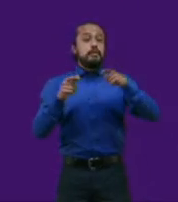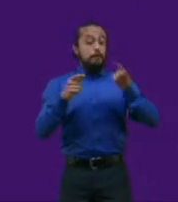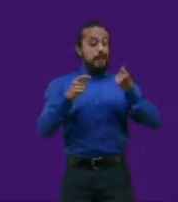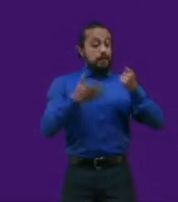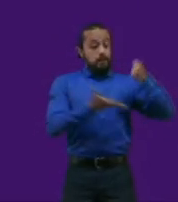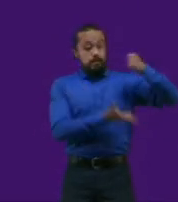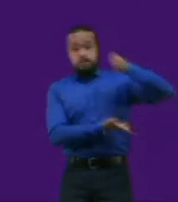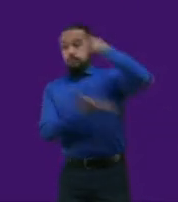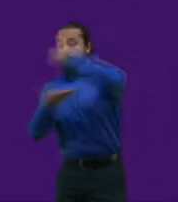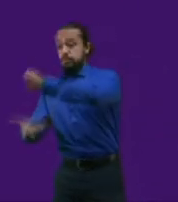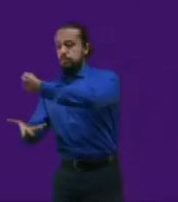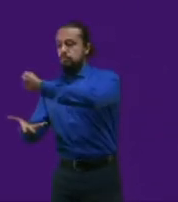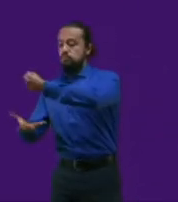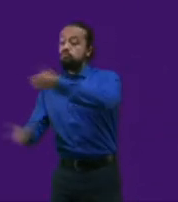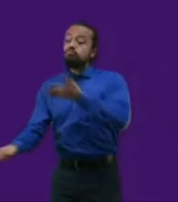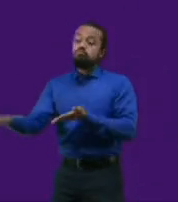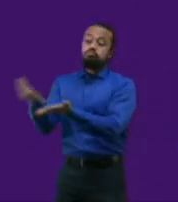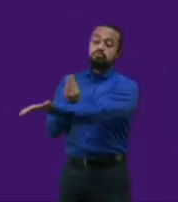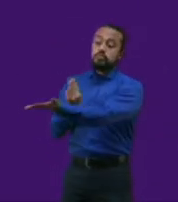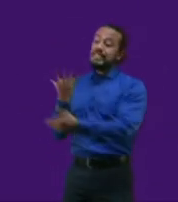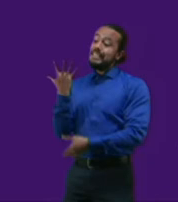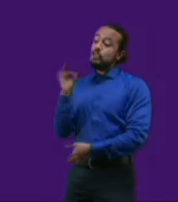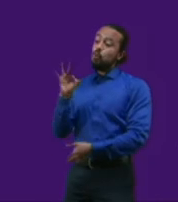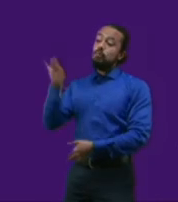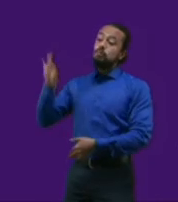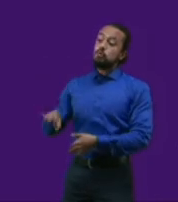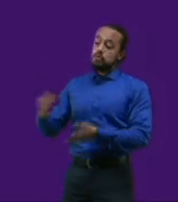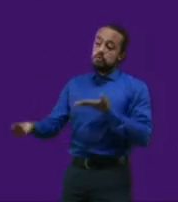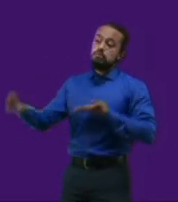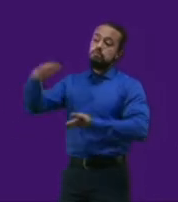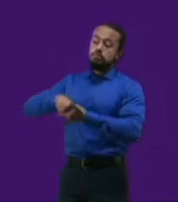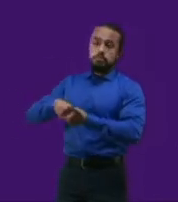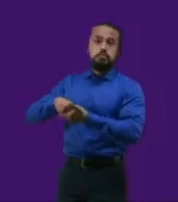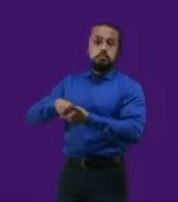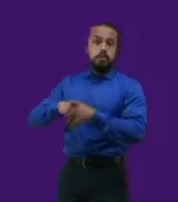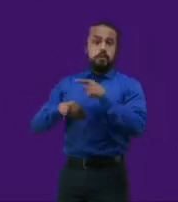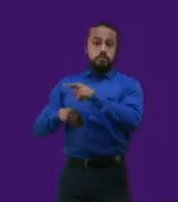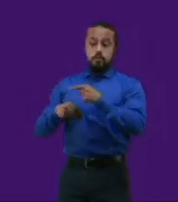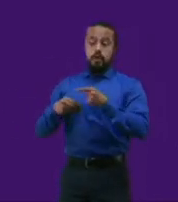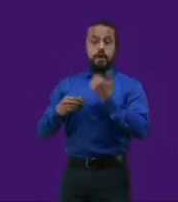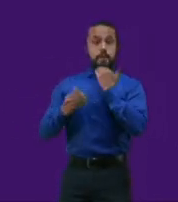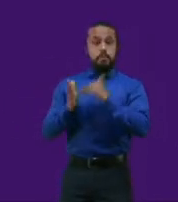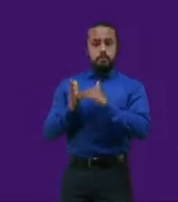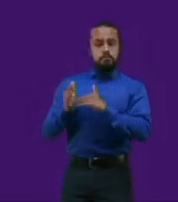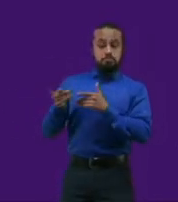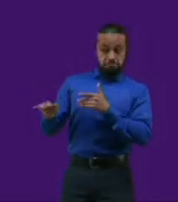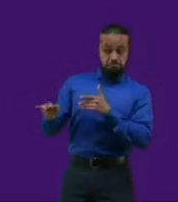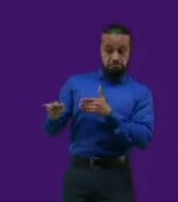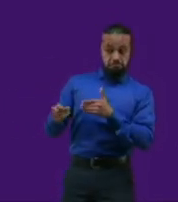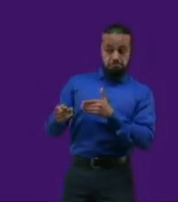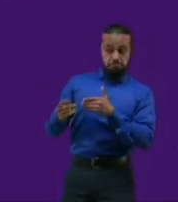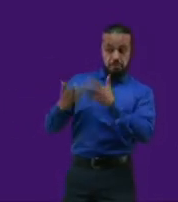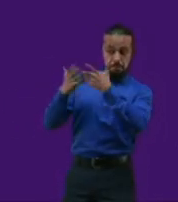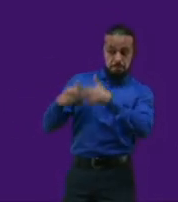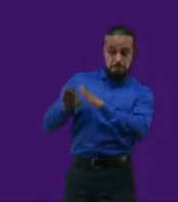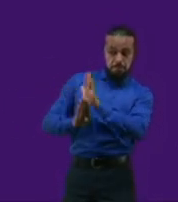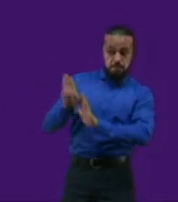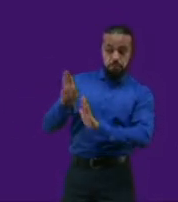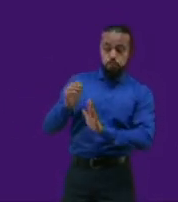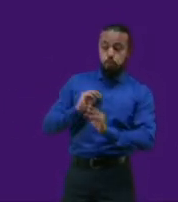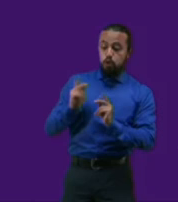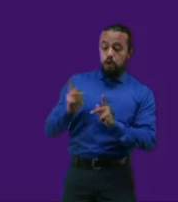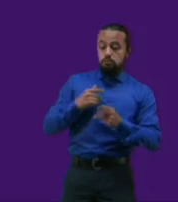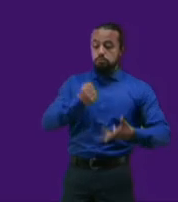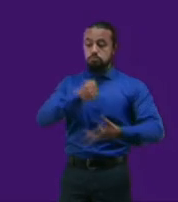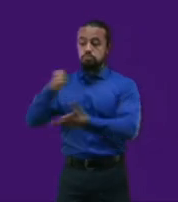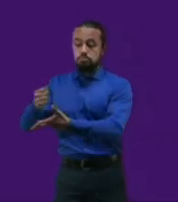con un fondo de inversión, ellos están pensando, bueno, este emprendimiento me va a dar ese retorno como mínimo. Pues porque así,